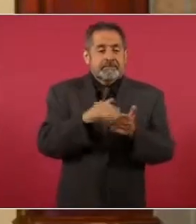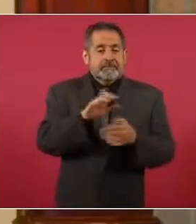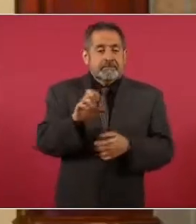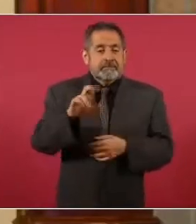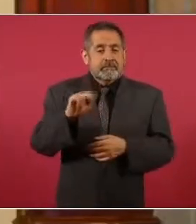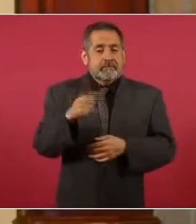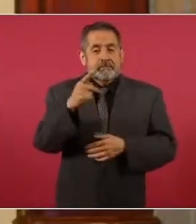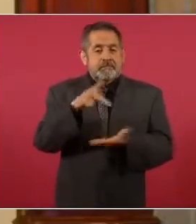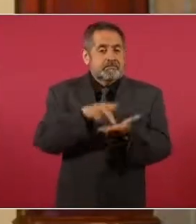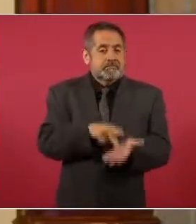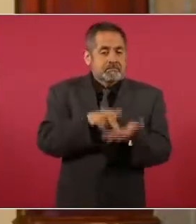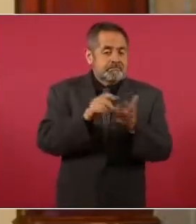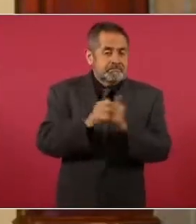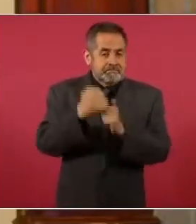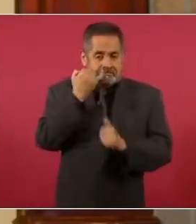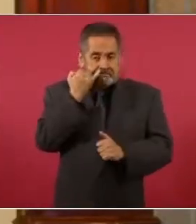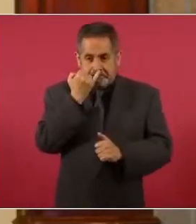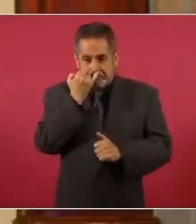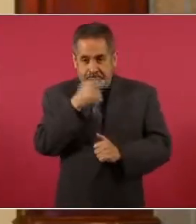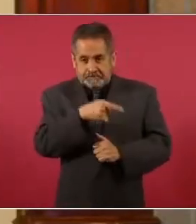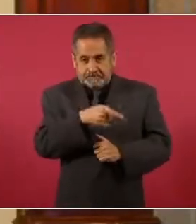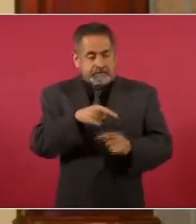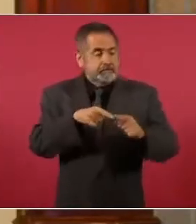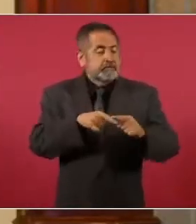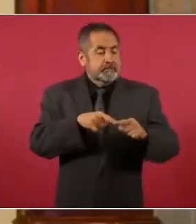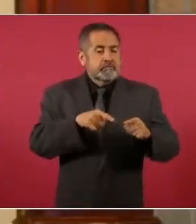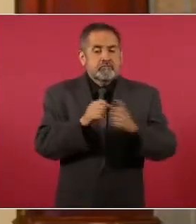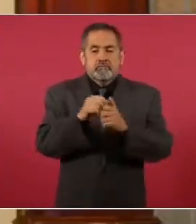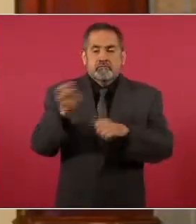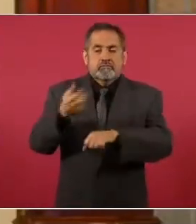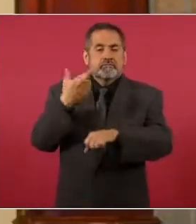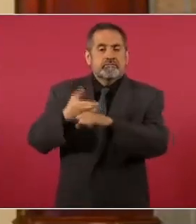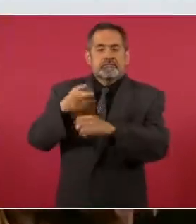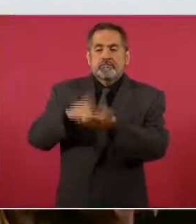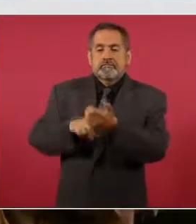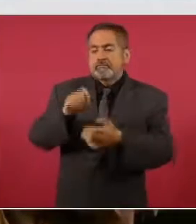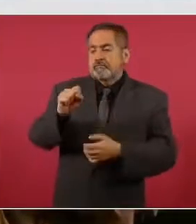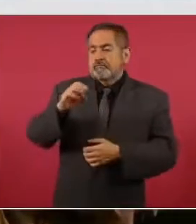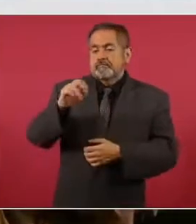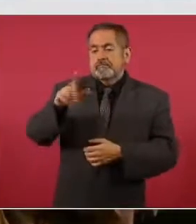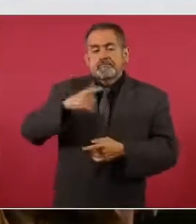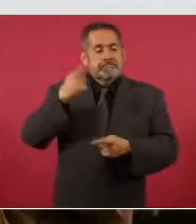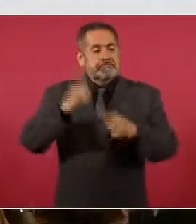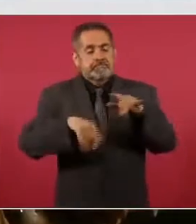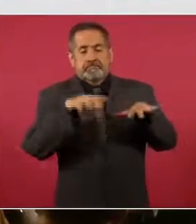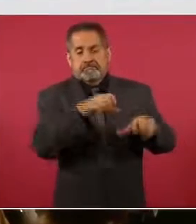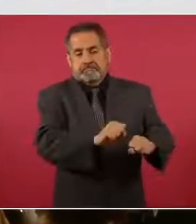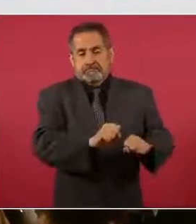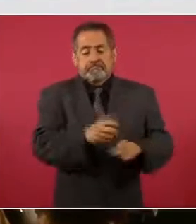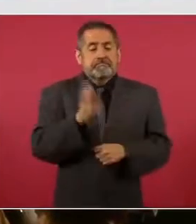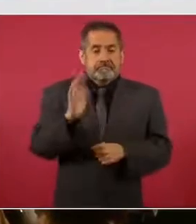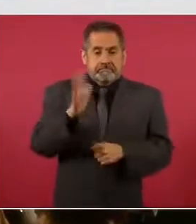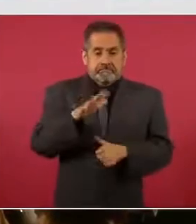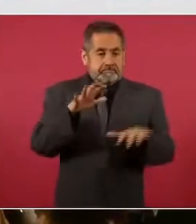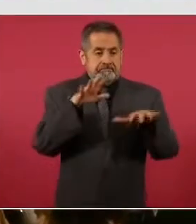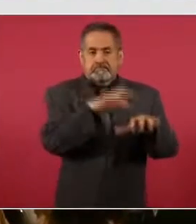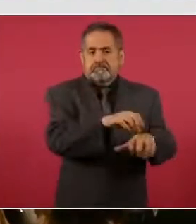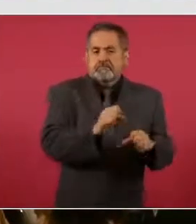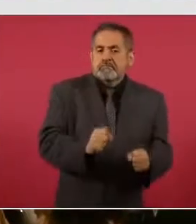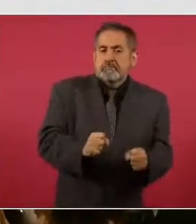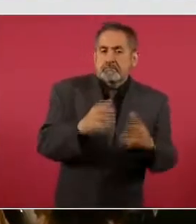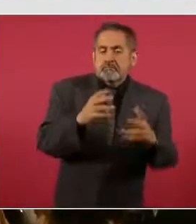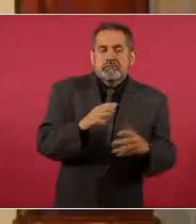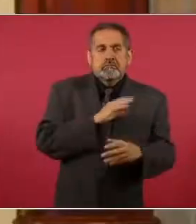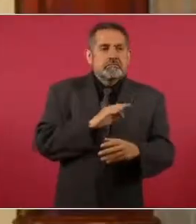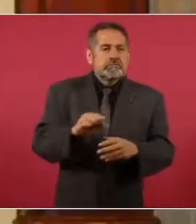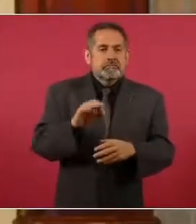26,281 kilogramos de cocaína por parte de la Secretaría de la Marina, y se han detenido al momento